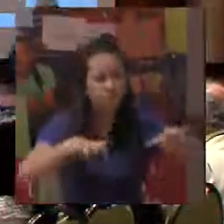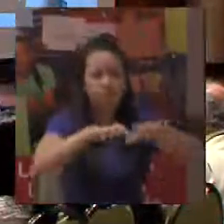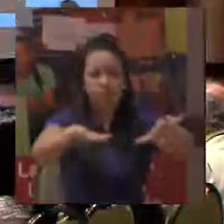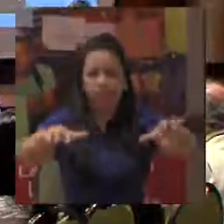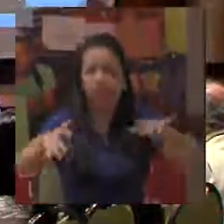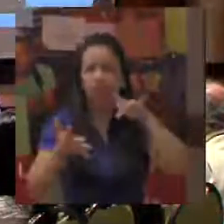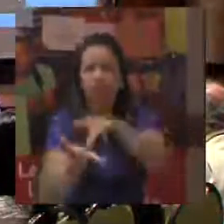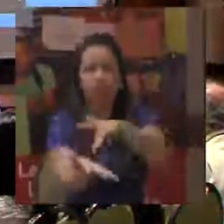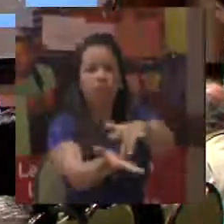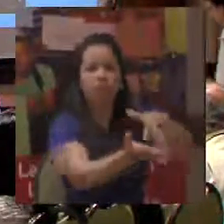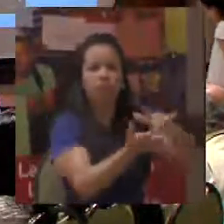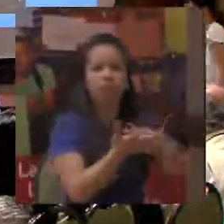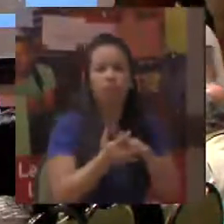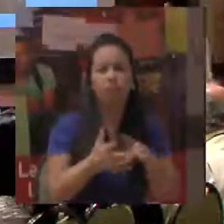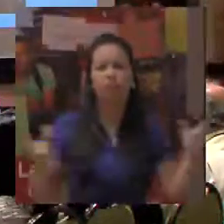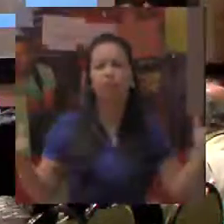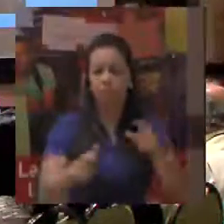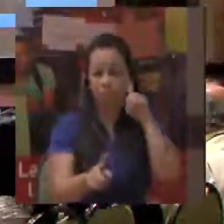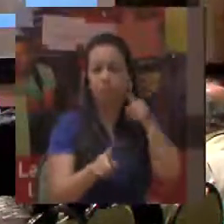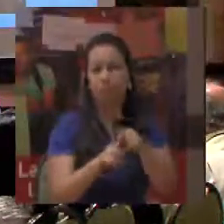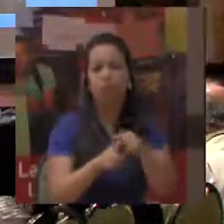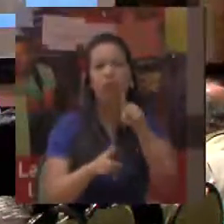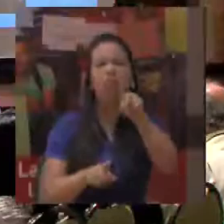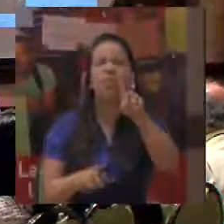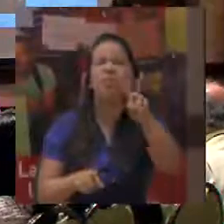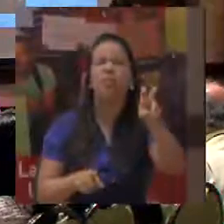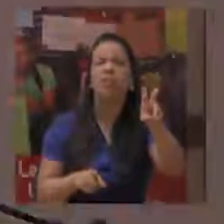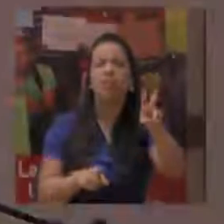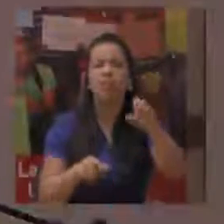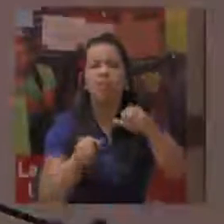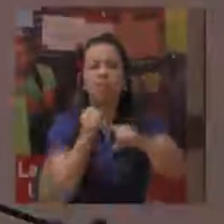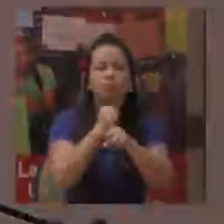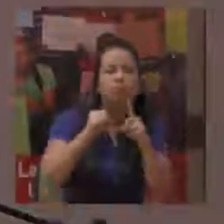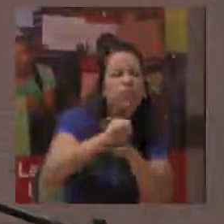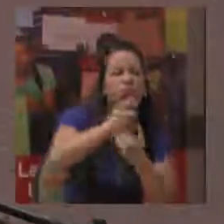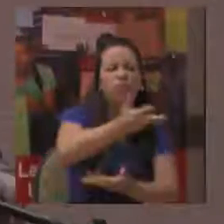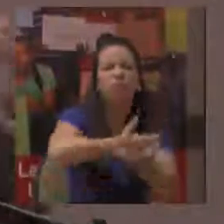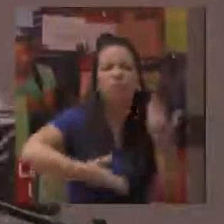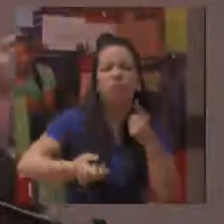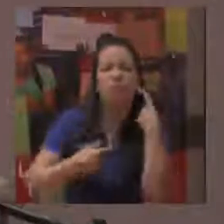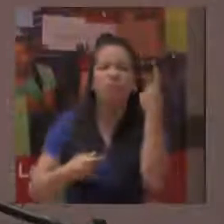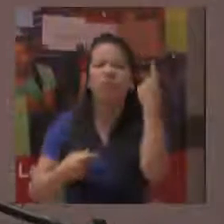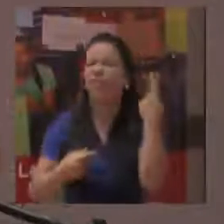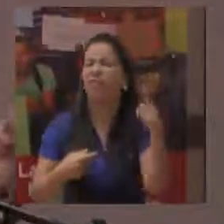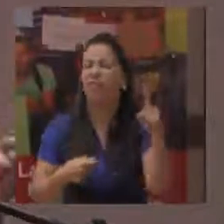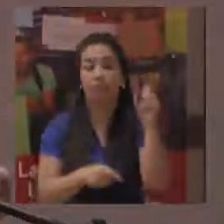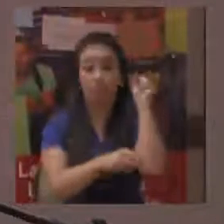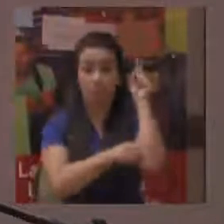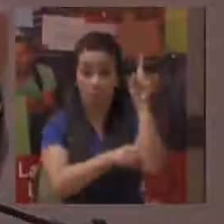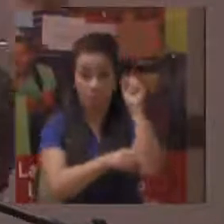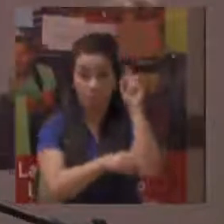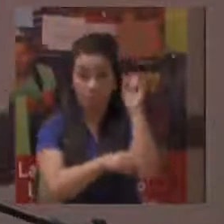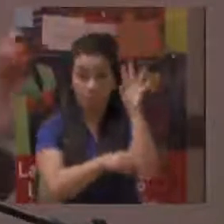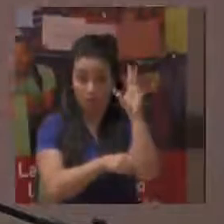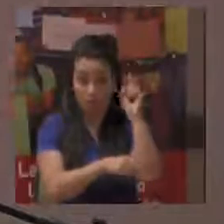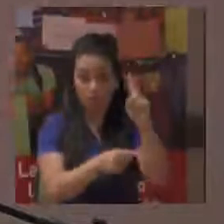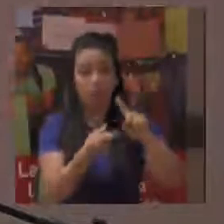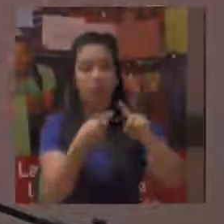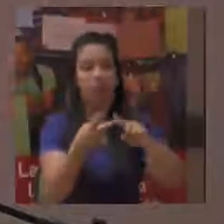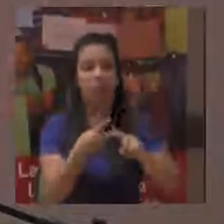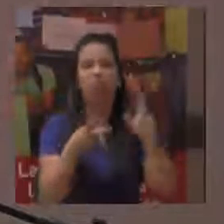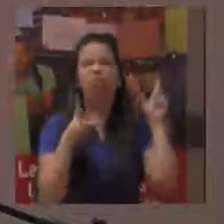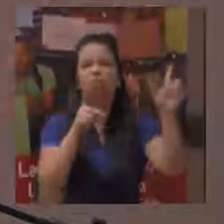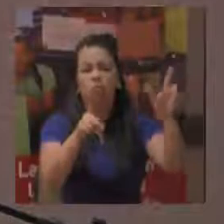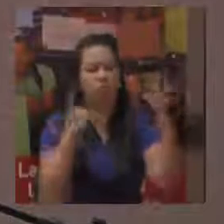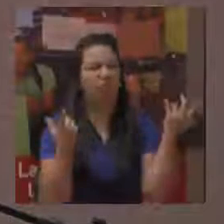hacer 127. ¿Qué son esos escenarios de socialización de política? Foros, trajimos a la academia, hablamos con